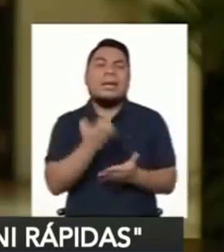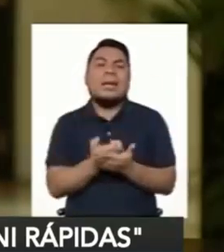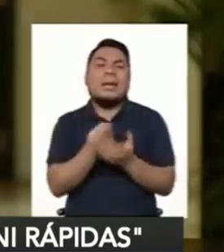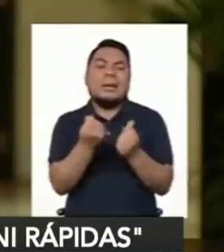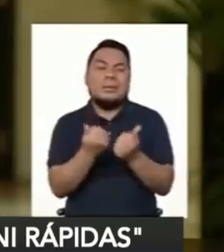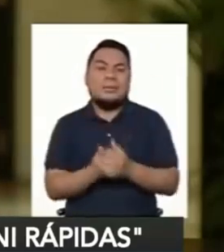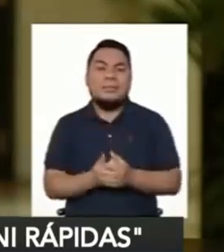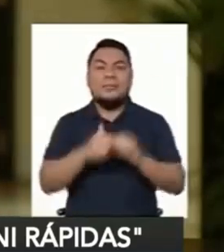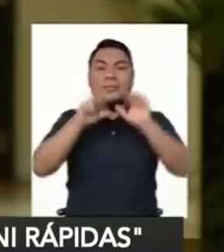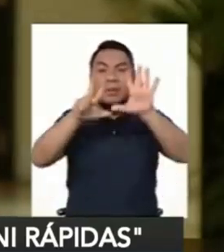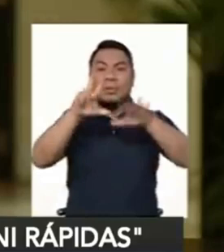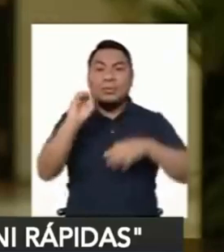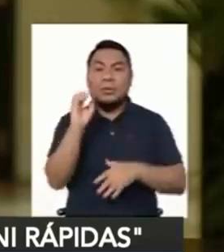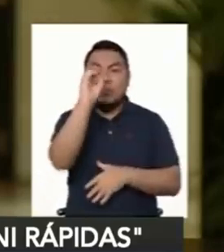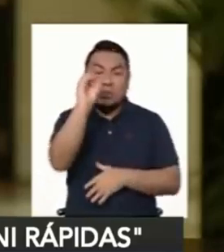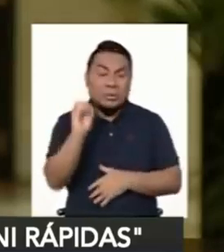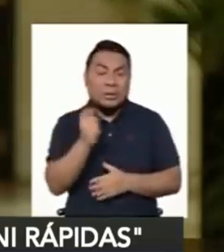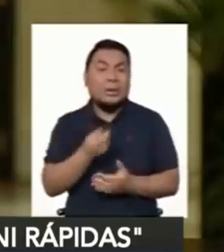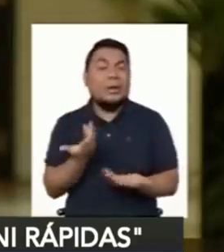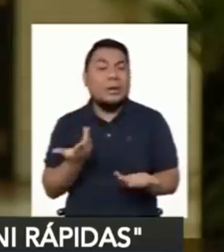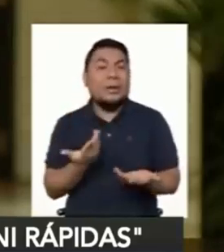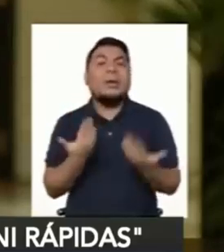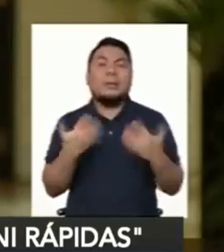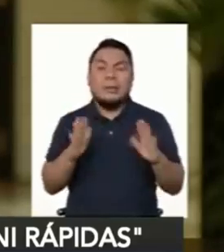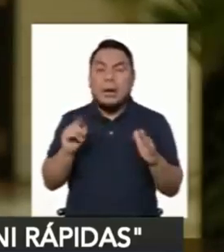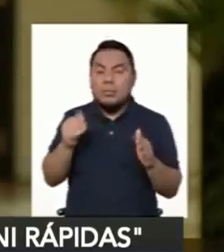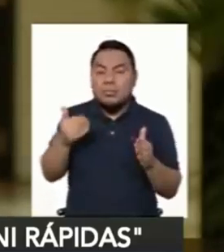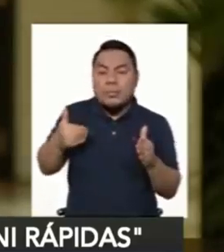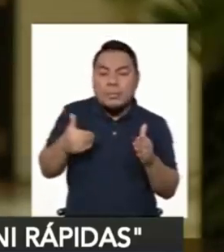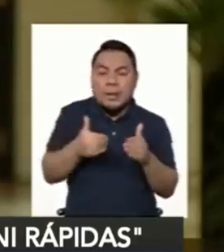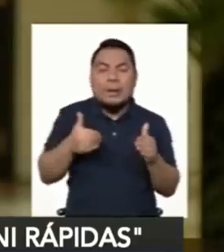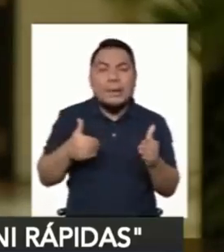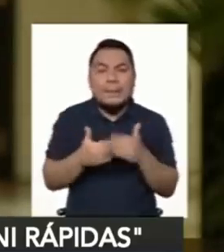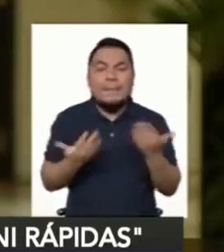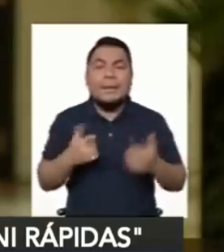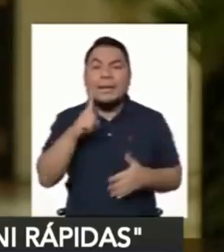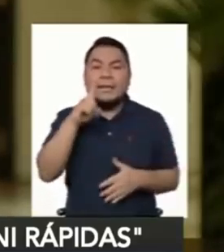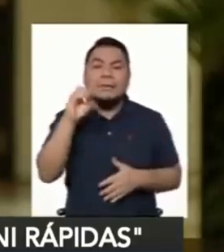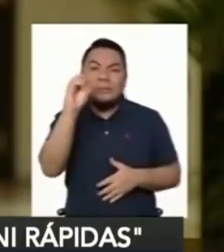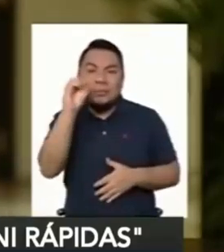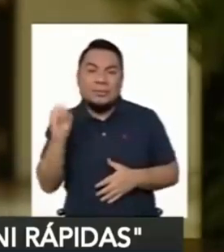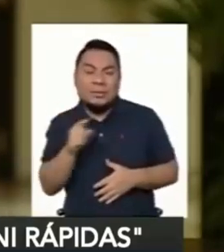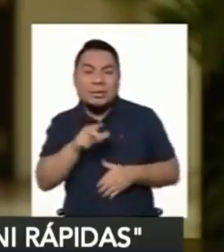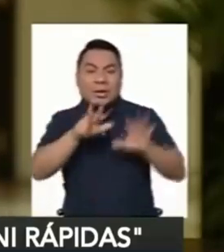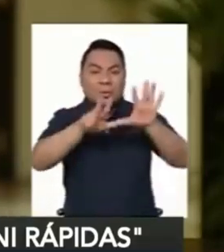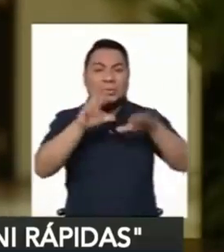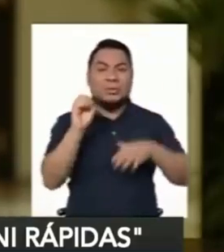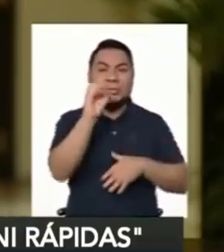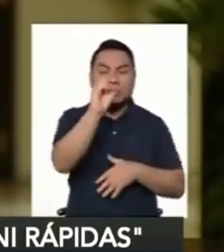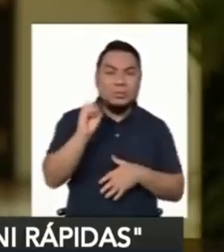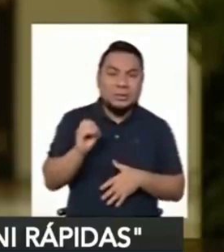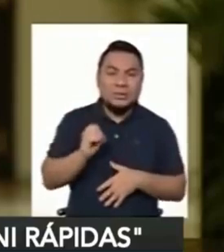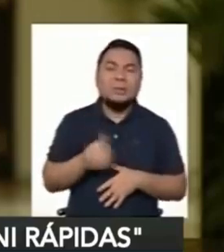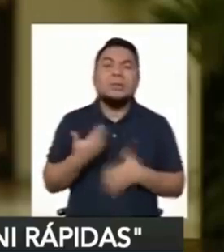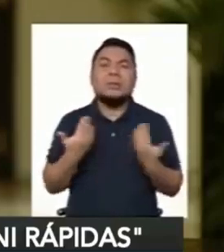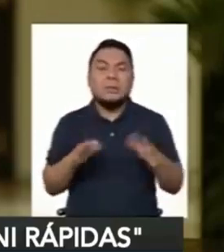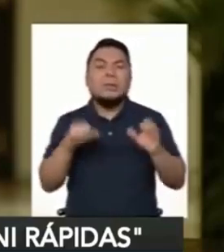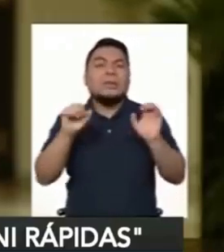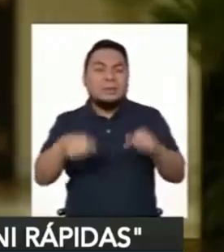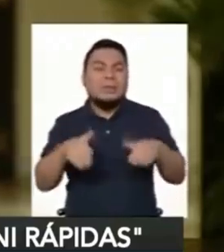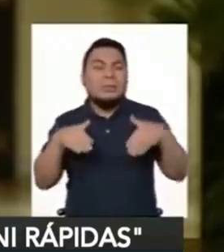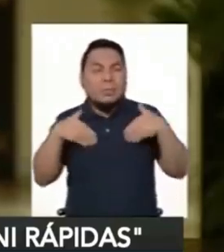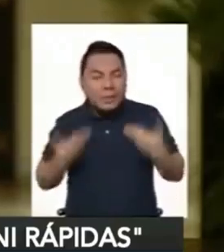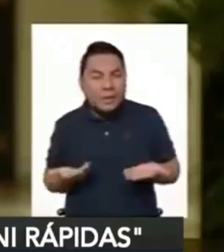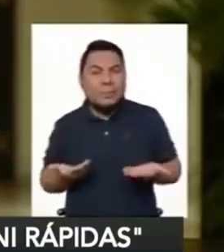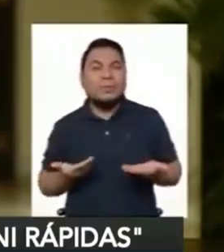a 80% es más cerca del 100%. Y a 80% es factible que